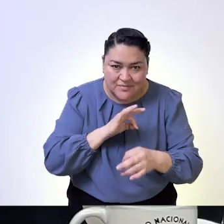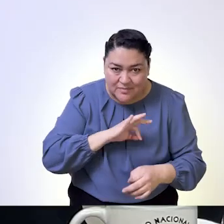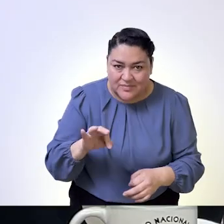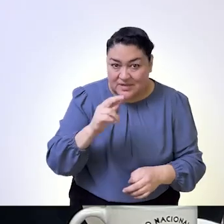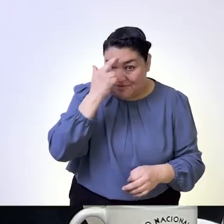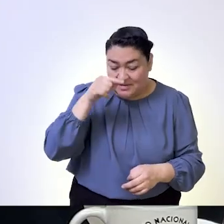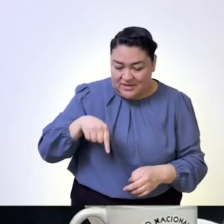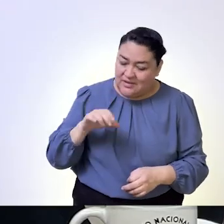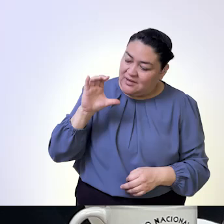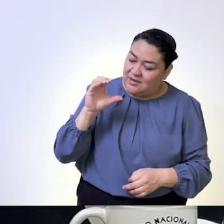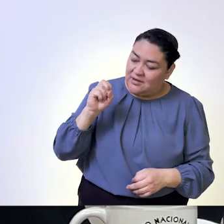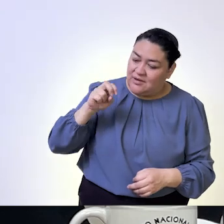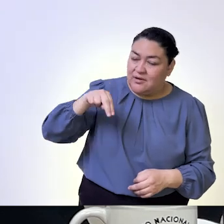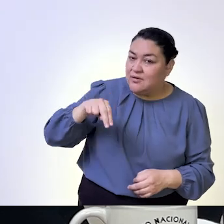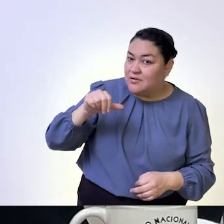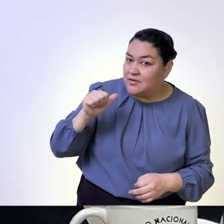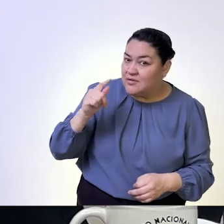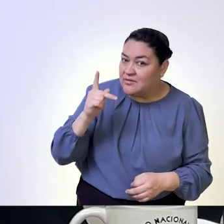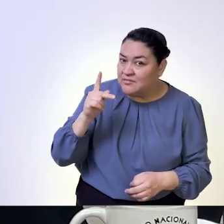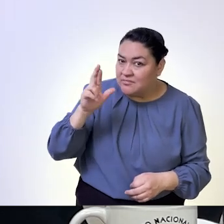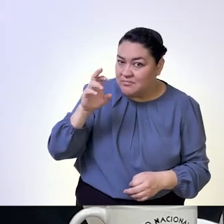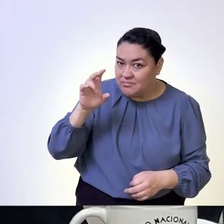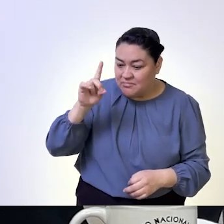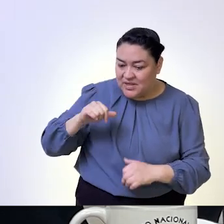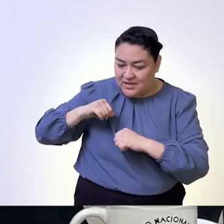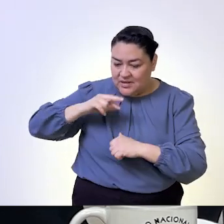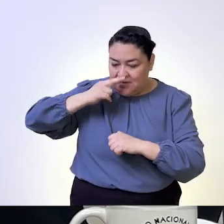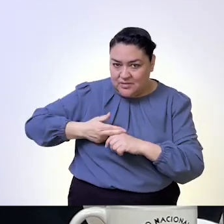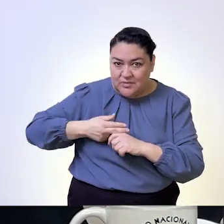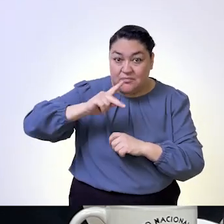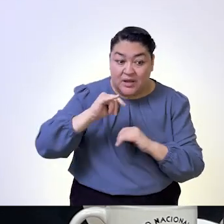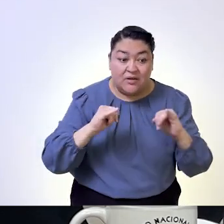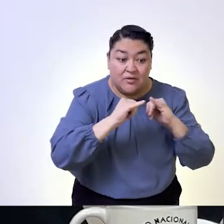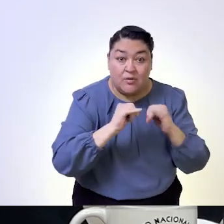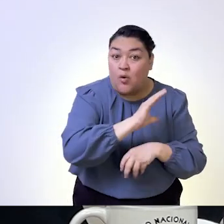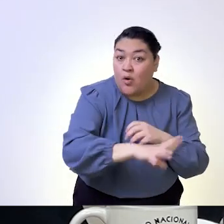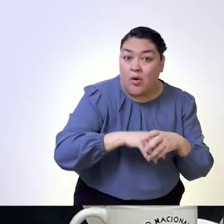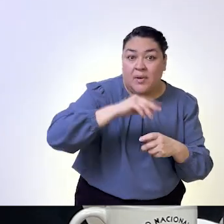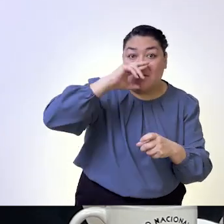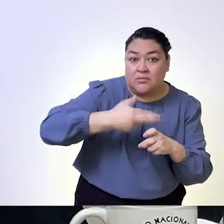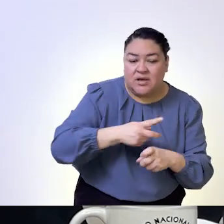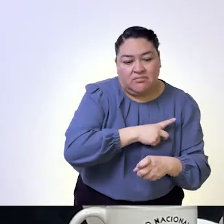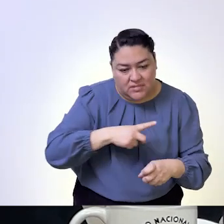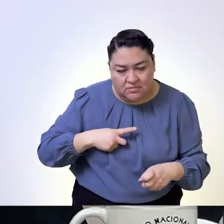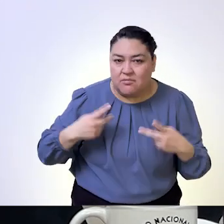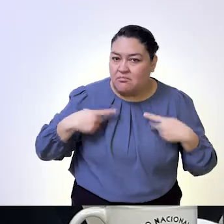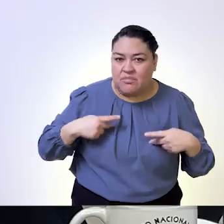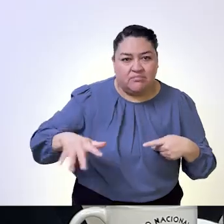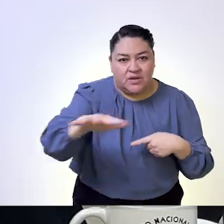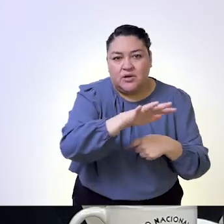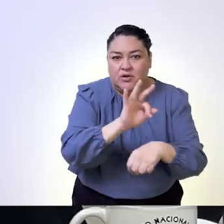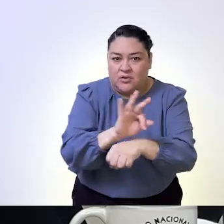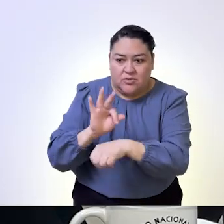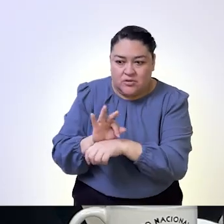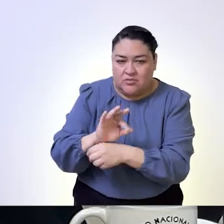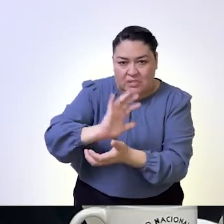Recordemos que aquí pues el CONAPRED es el rector de la política antidiscriminatoria, pero todas las instituciones estamos obligadas justo